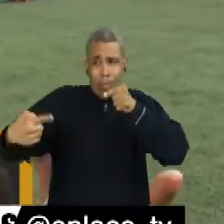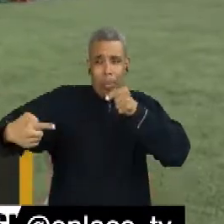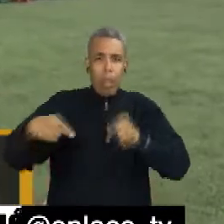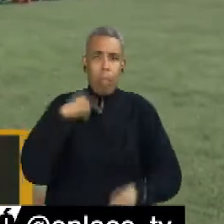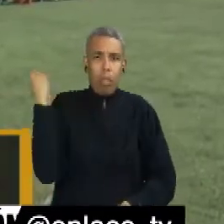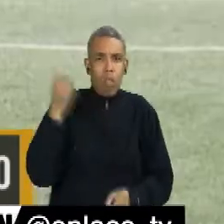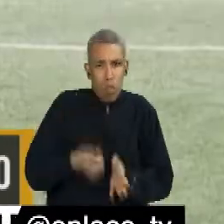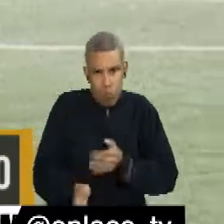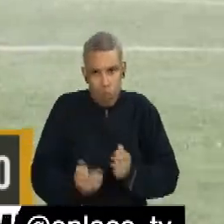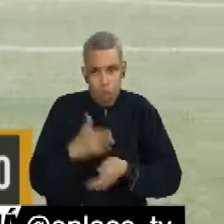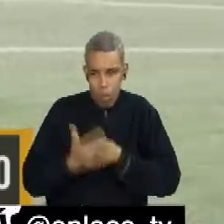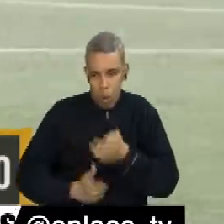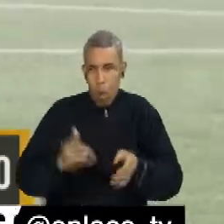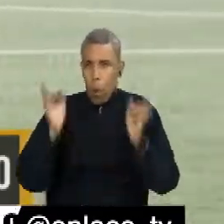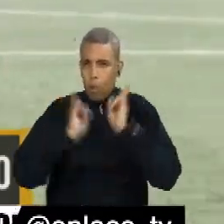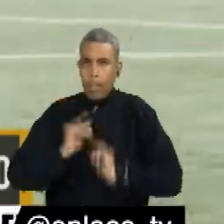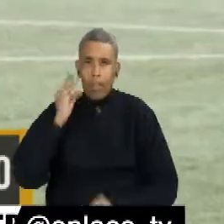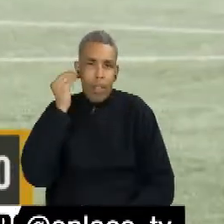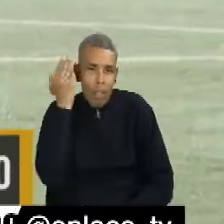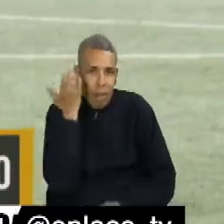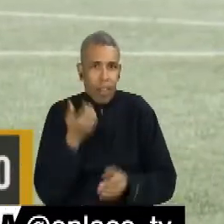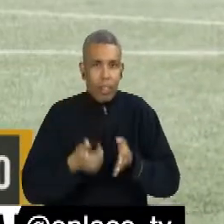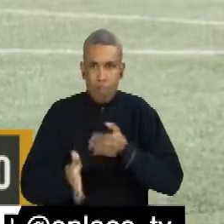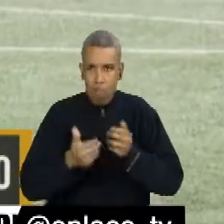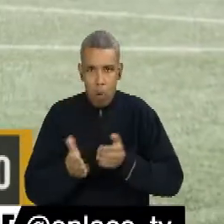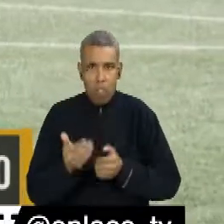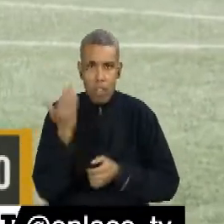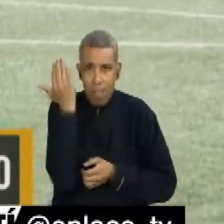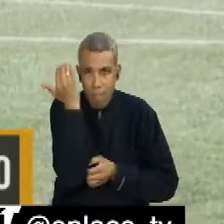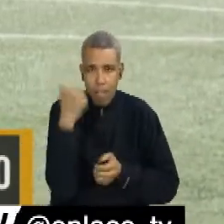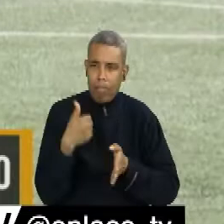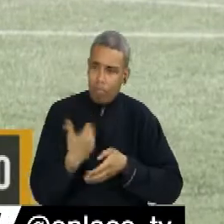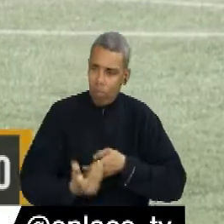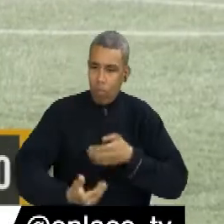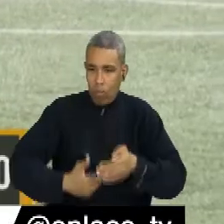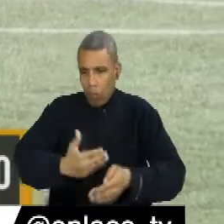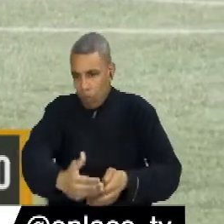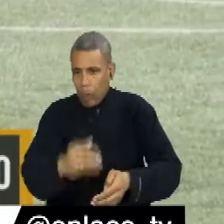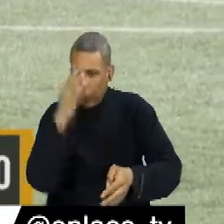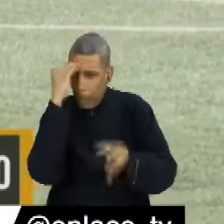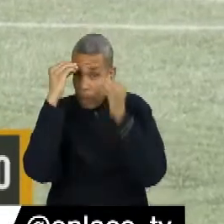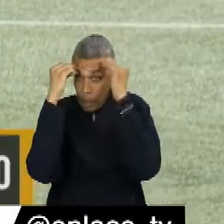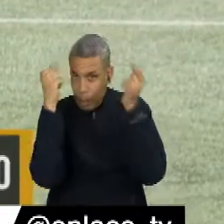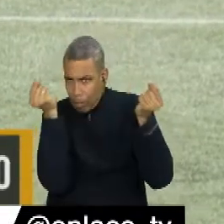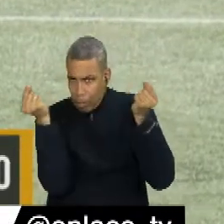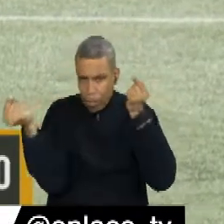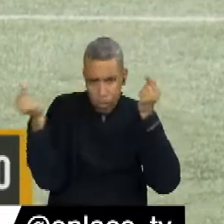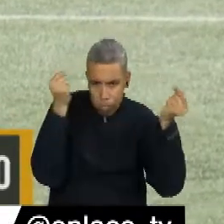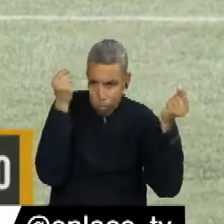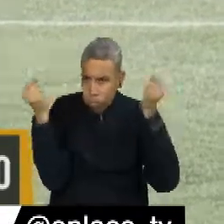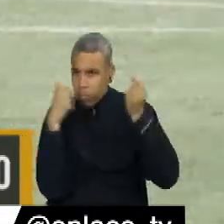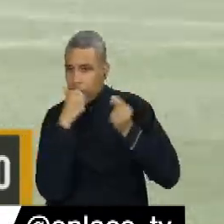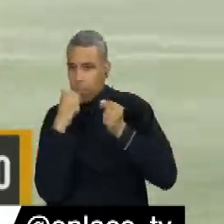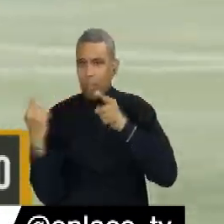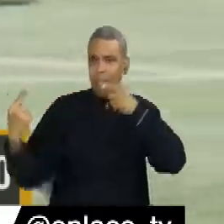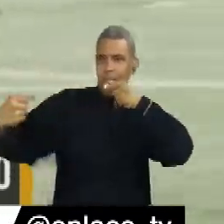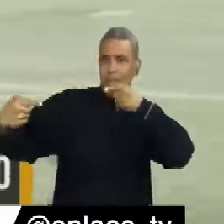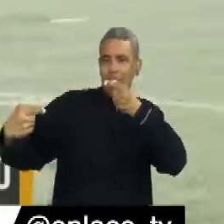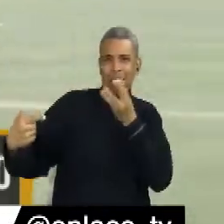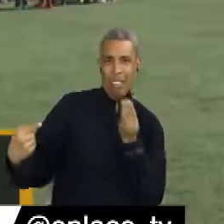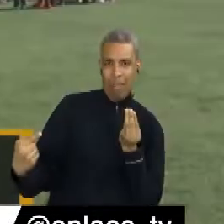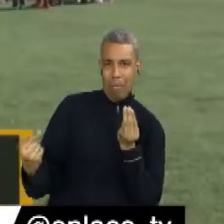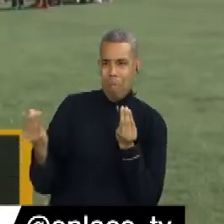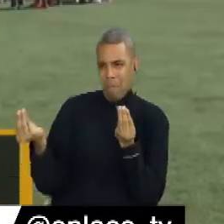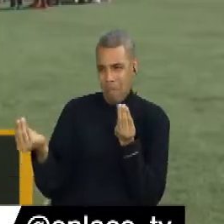nosotras. Somos un equipo nuevo y así vamos avanzando. Y las estrategias, la misma que con la que vamos a utilizar con este equipo, vamos a ser un poco